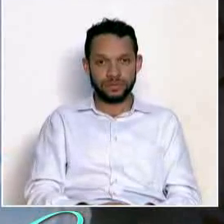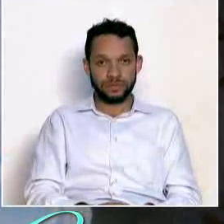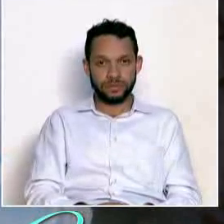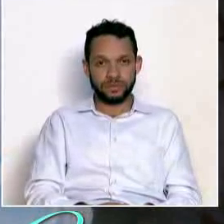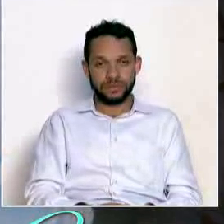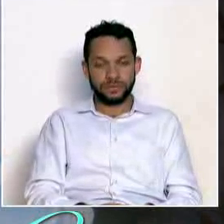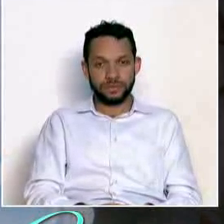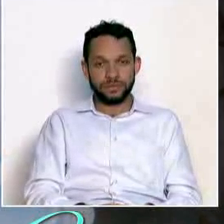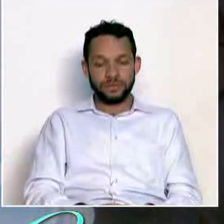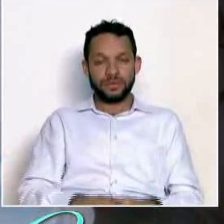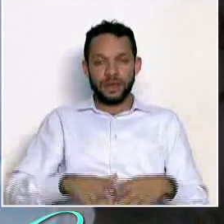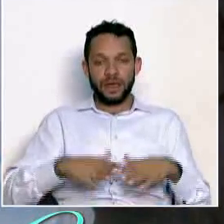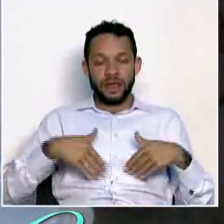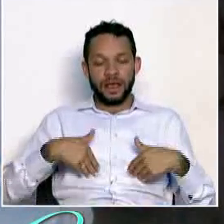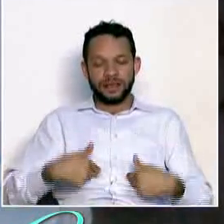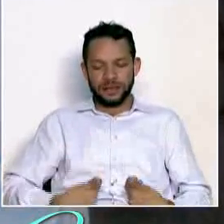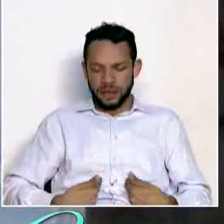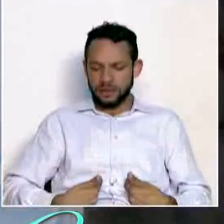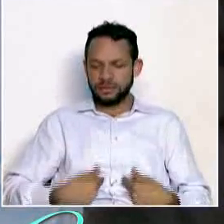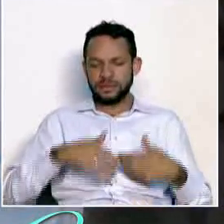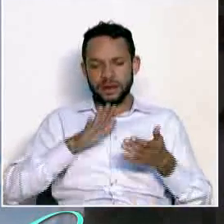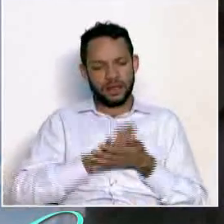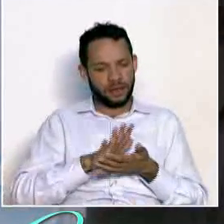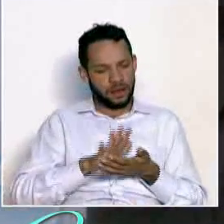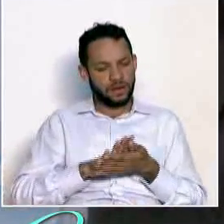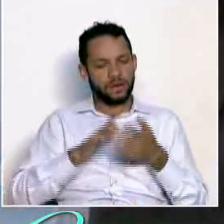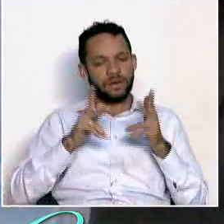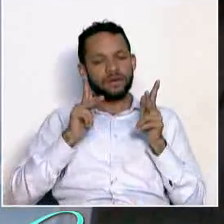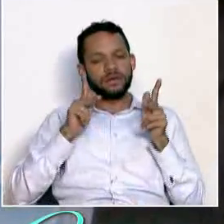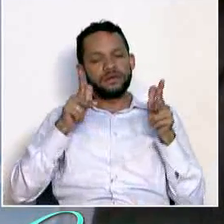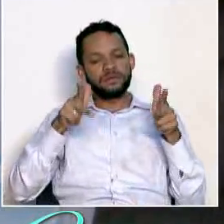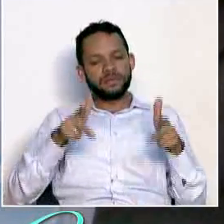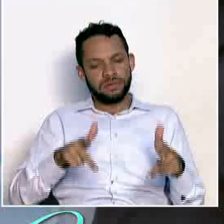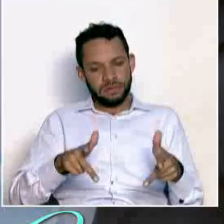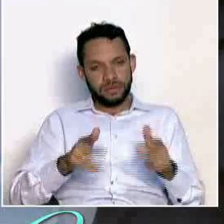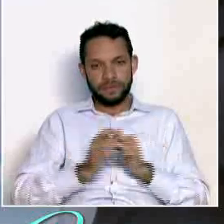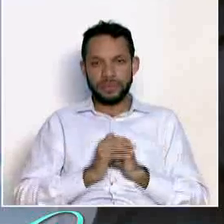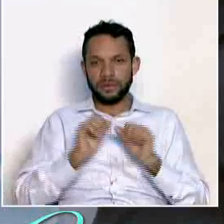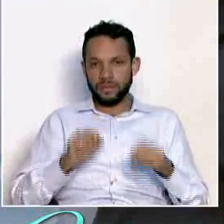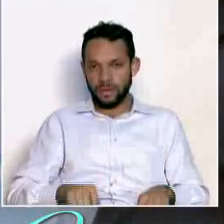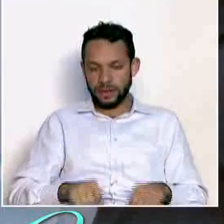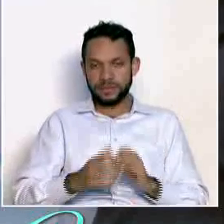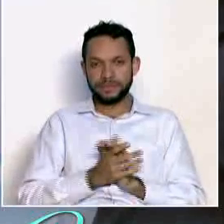Descansa, descansa más, tu mano sigue completamente fría.